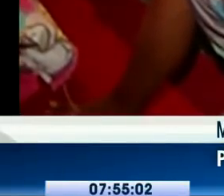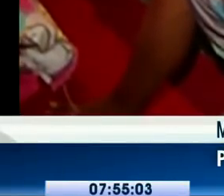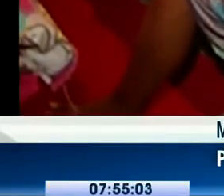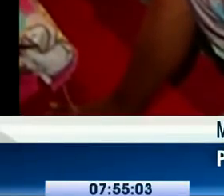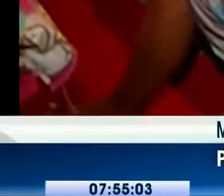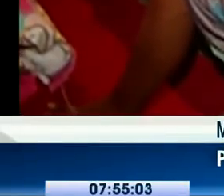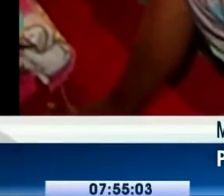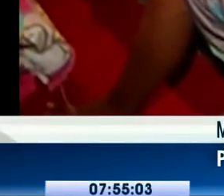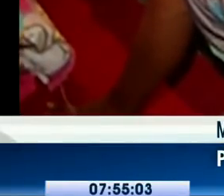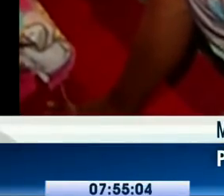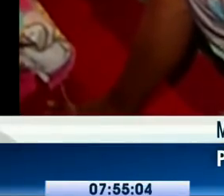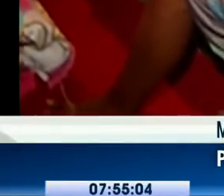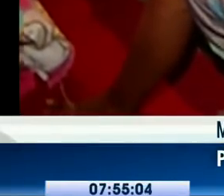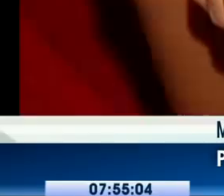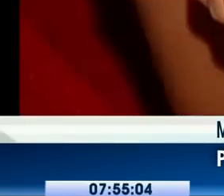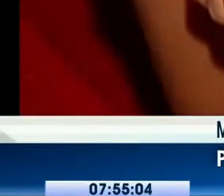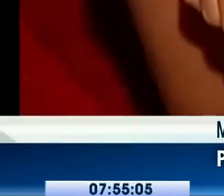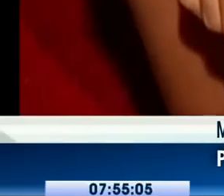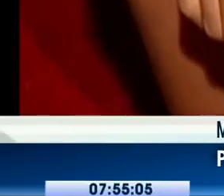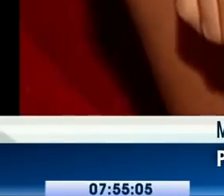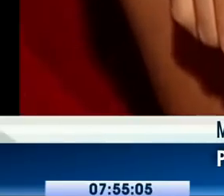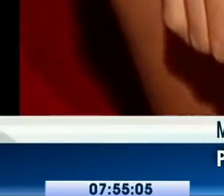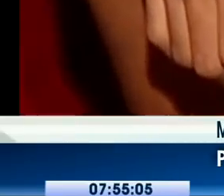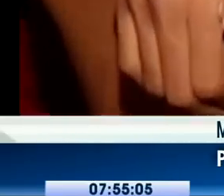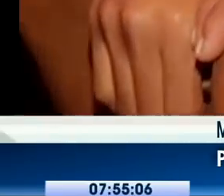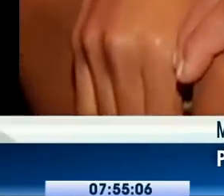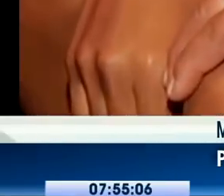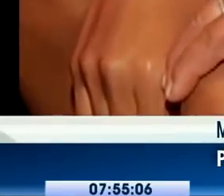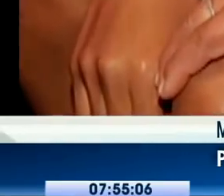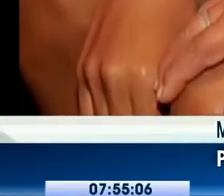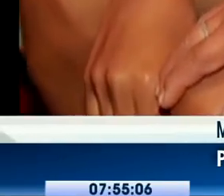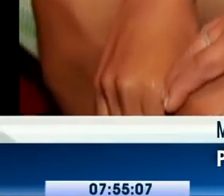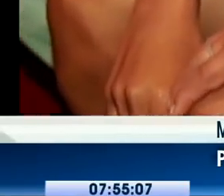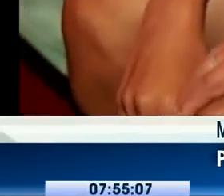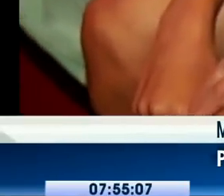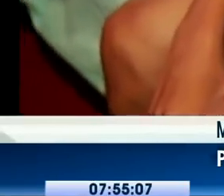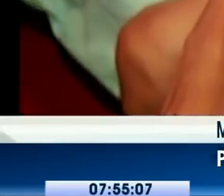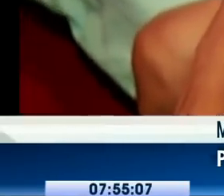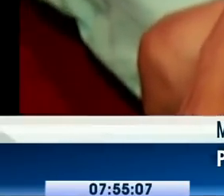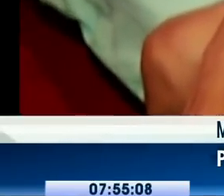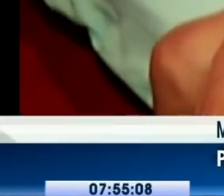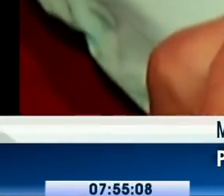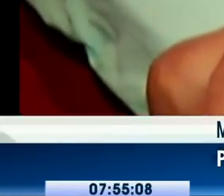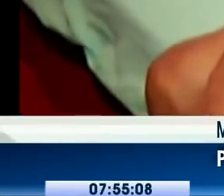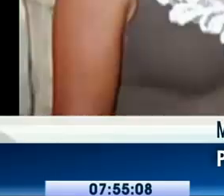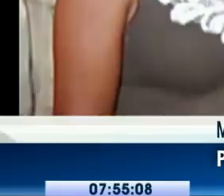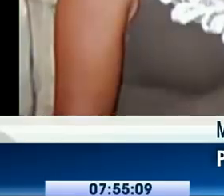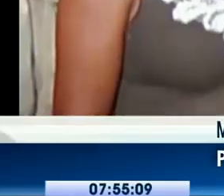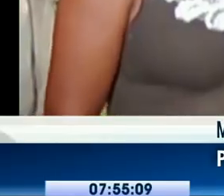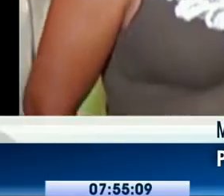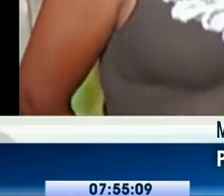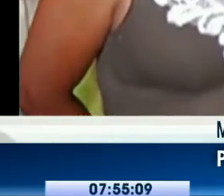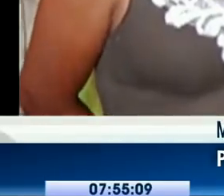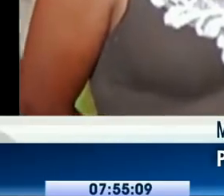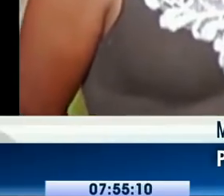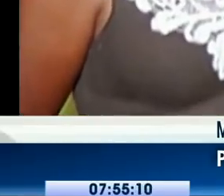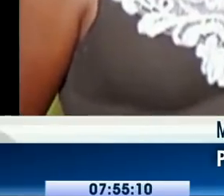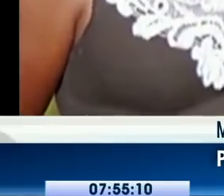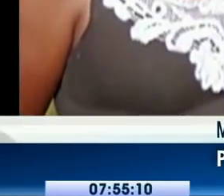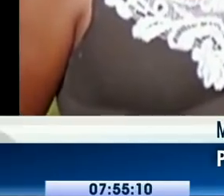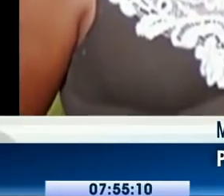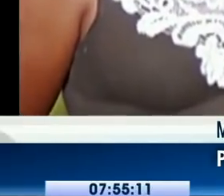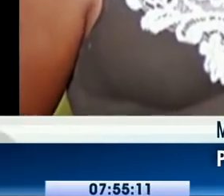en el cuarto. Indica que presenta dolores en su cuerpo y los síntomas propios de la ansiedad. Espera que se le